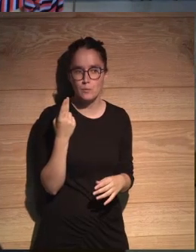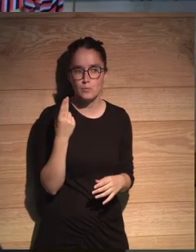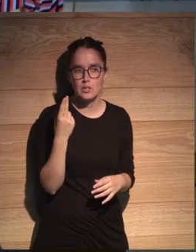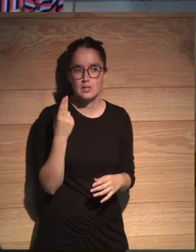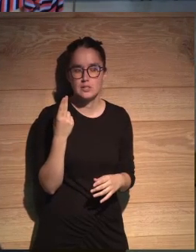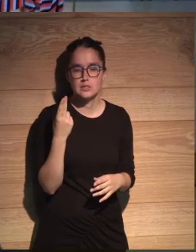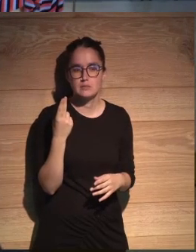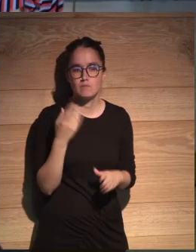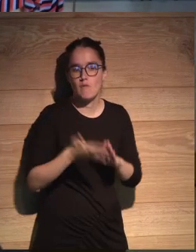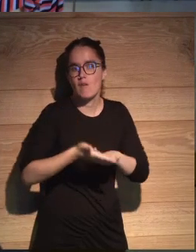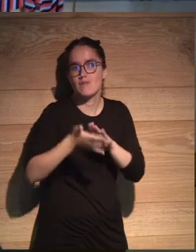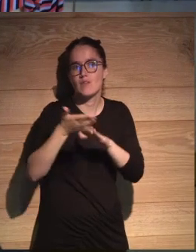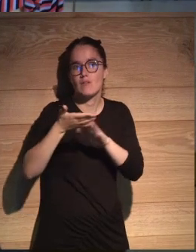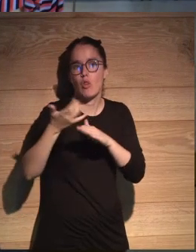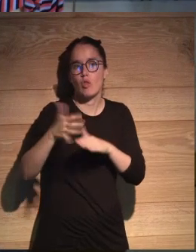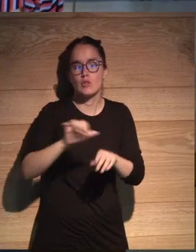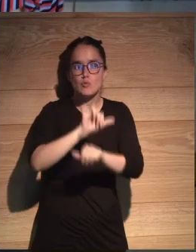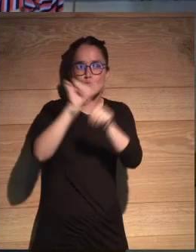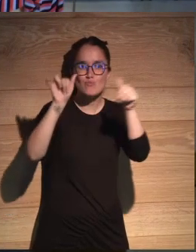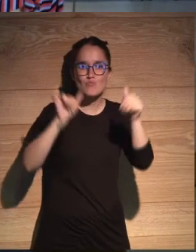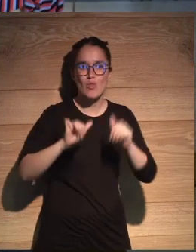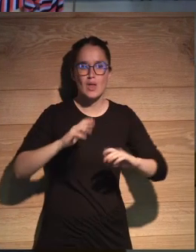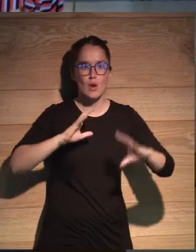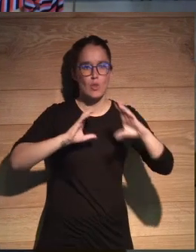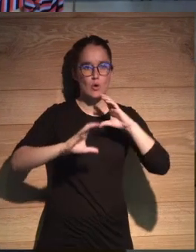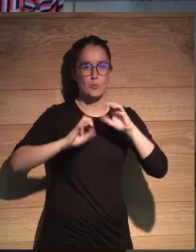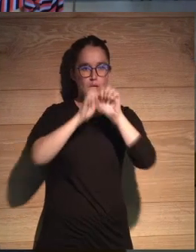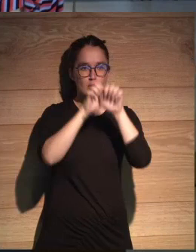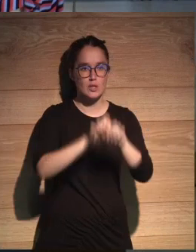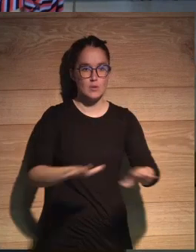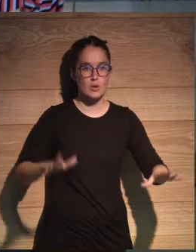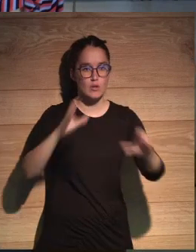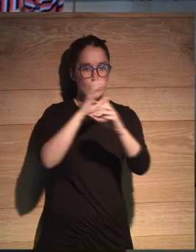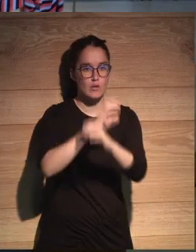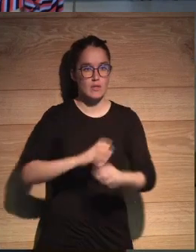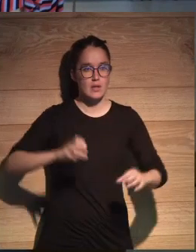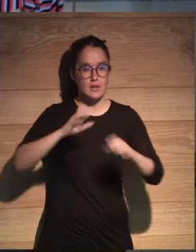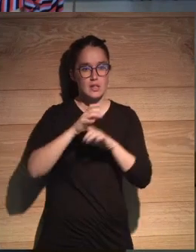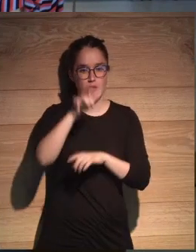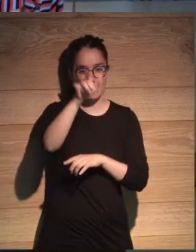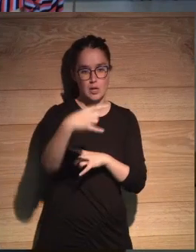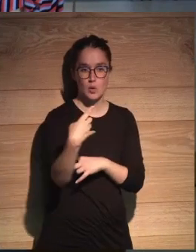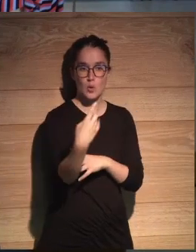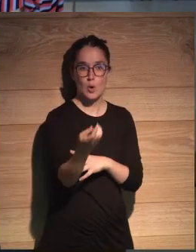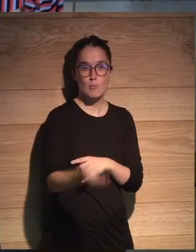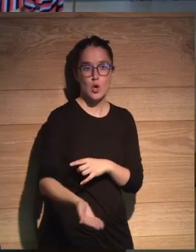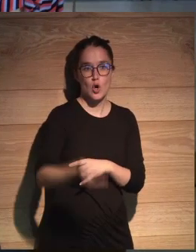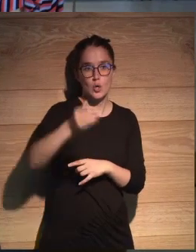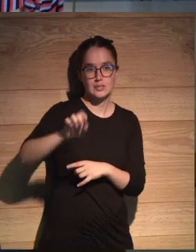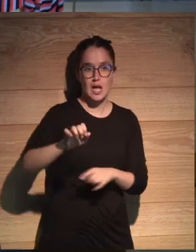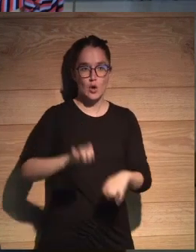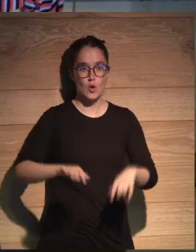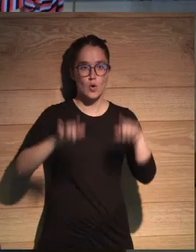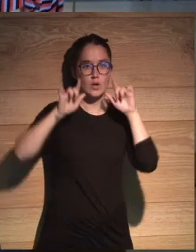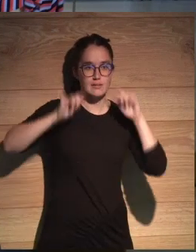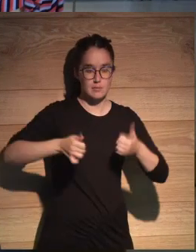de transitar hacia un modelo de comunicación y de divulgación científica en la que el receptor es más protagonista. Quizás